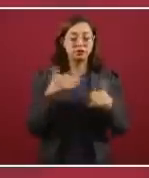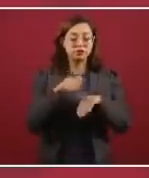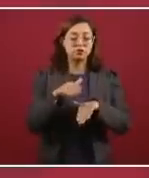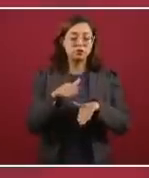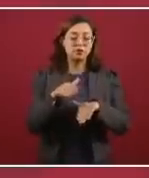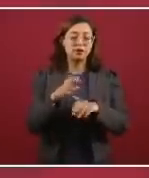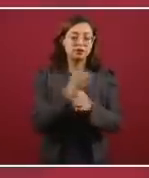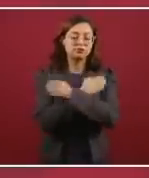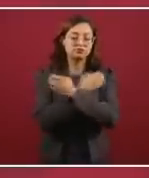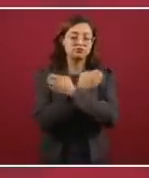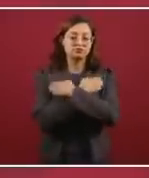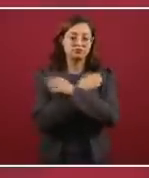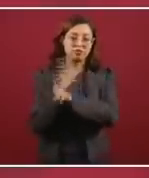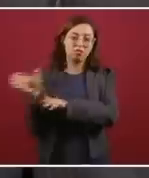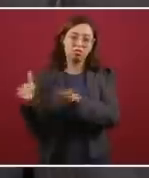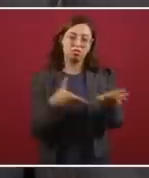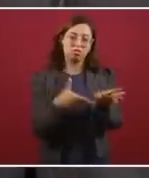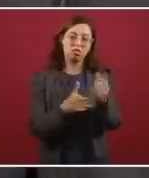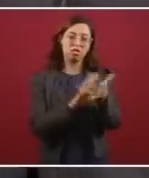educación.